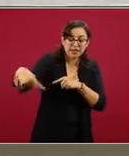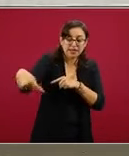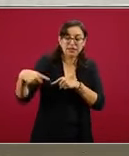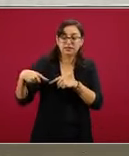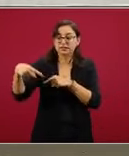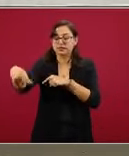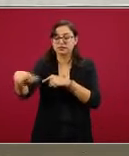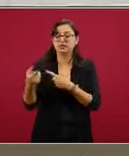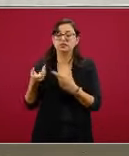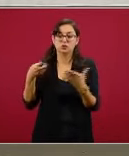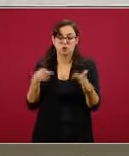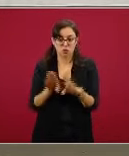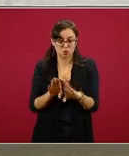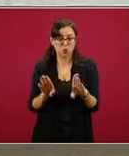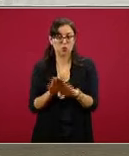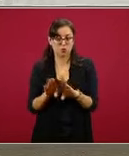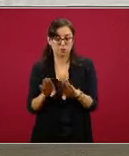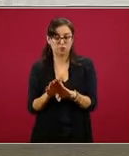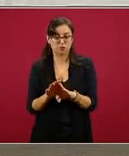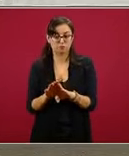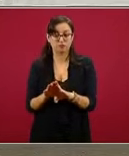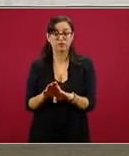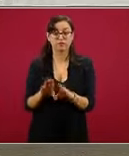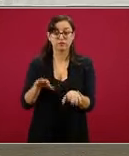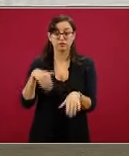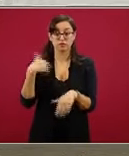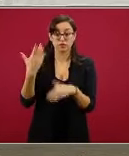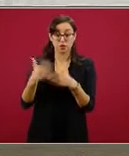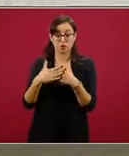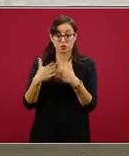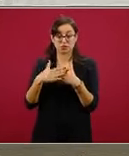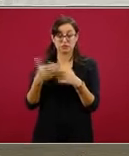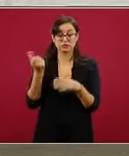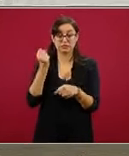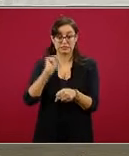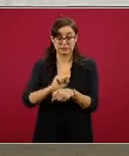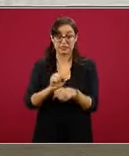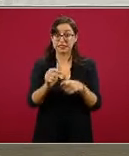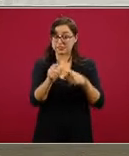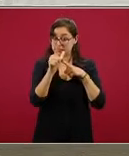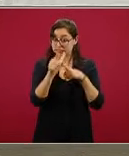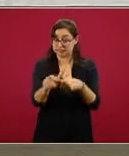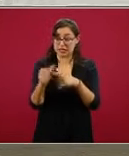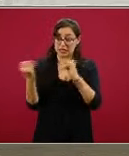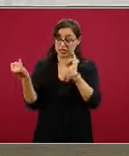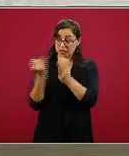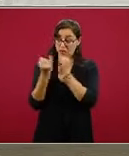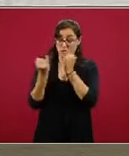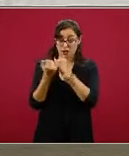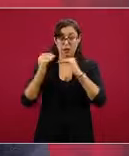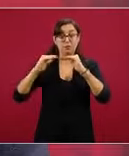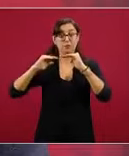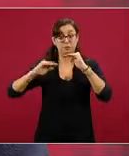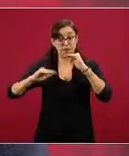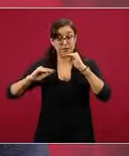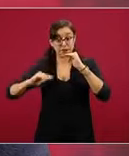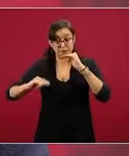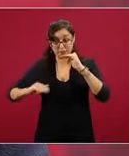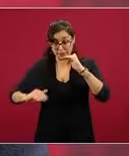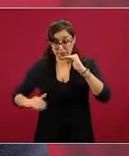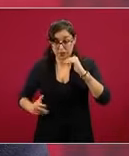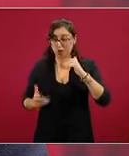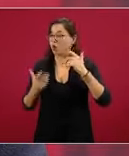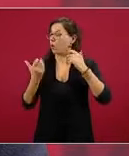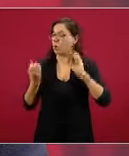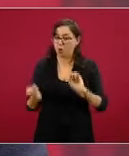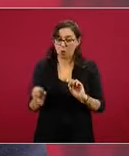estamos cursando en este momento y si la siguiente semana continúa el descenso y este descenso los pone, digamos, que por debajo